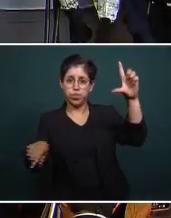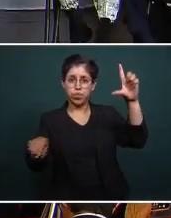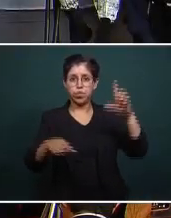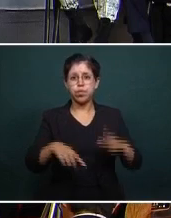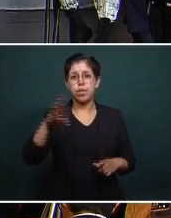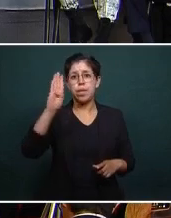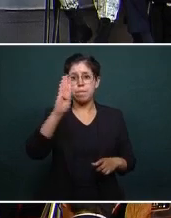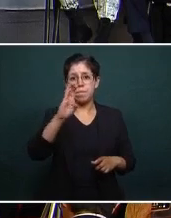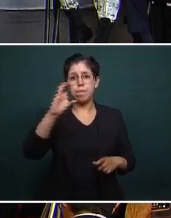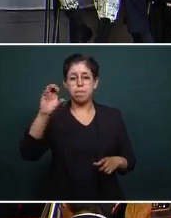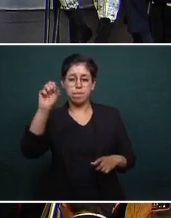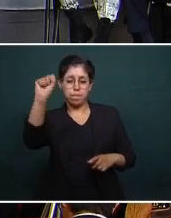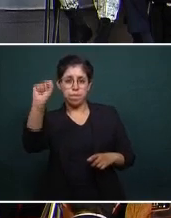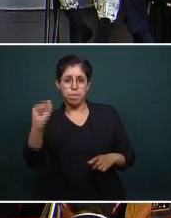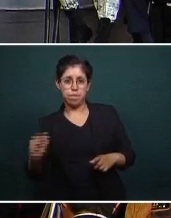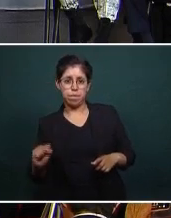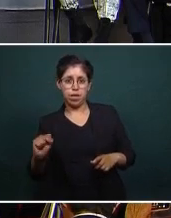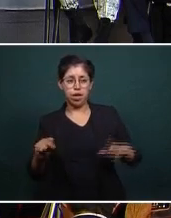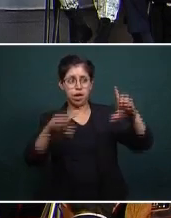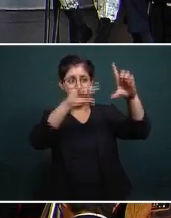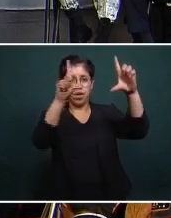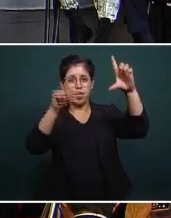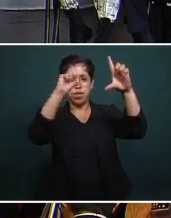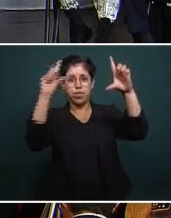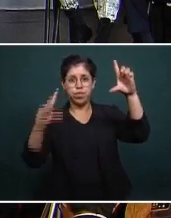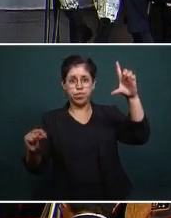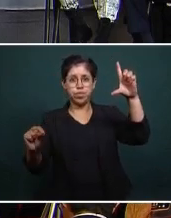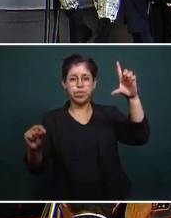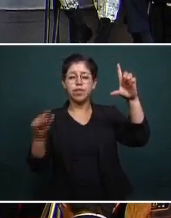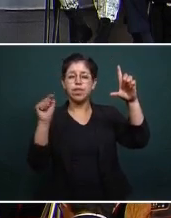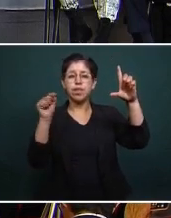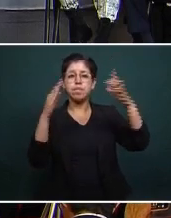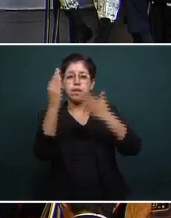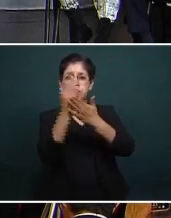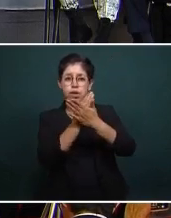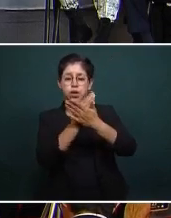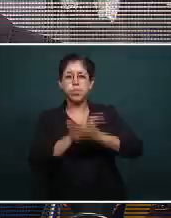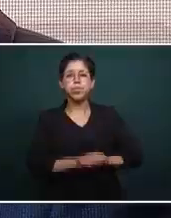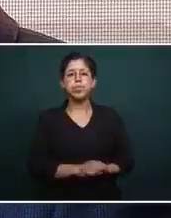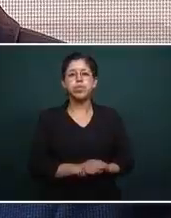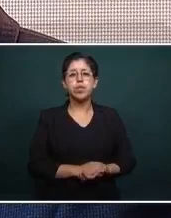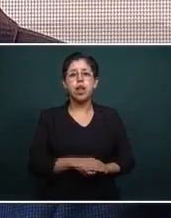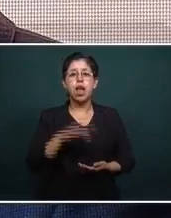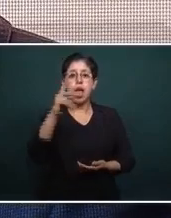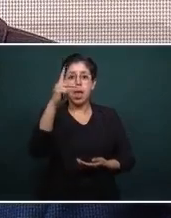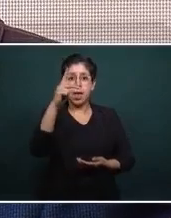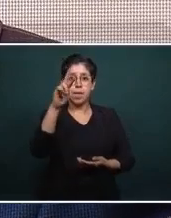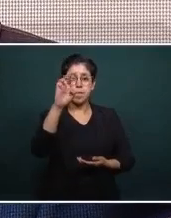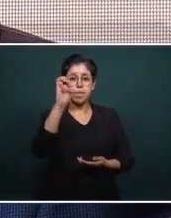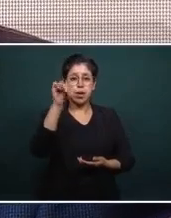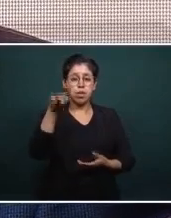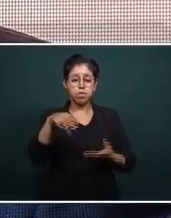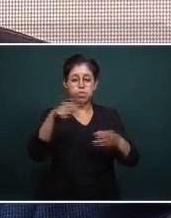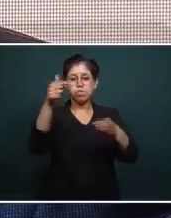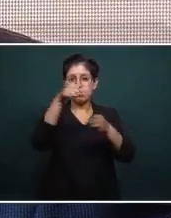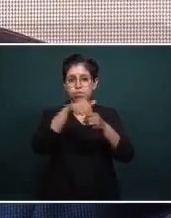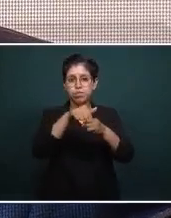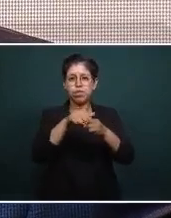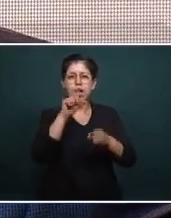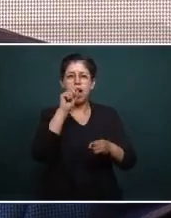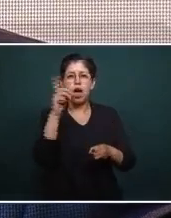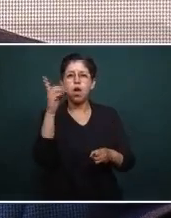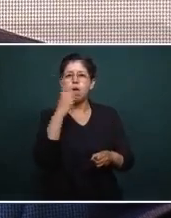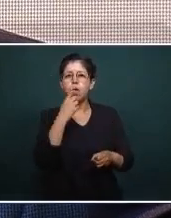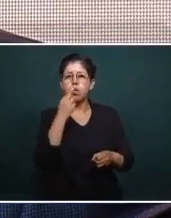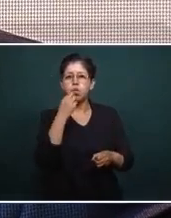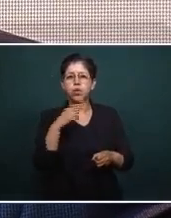Sur. Mientras que en el combustible premium tenemos el precio más bajo en el país, en Agua Dulce, Veracruz,